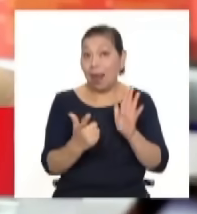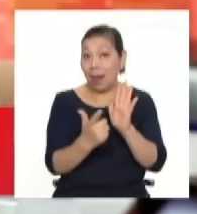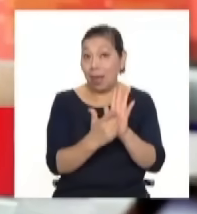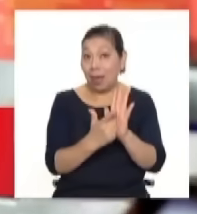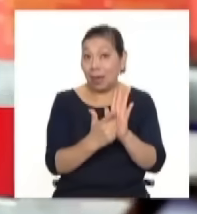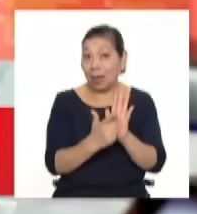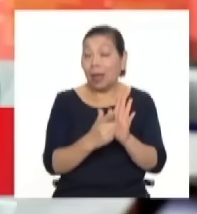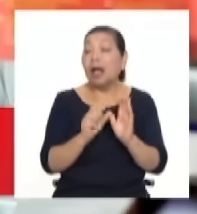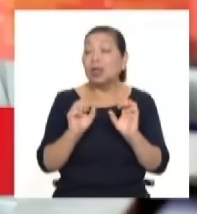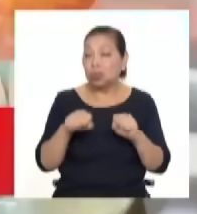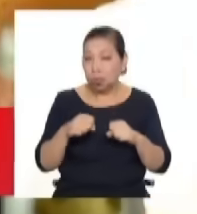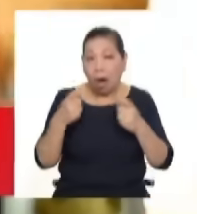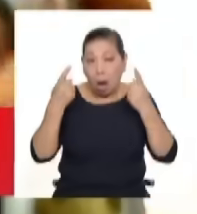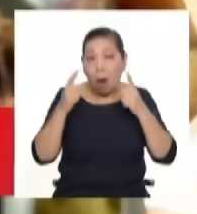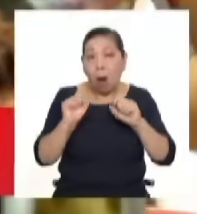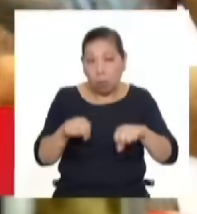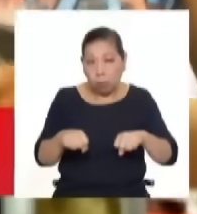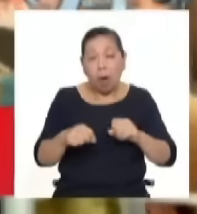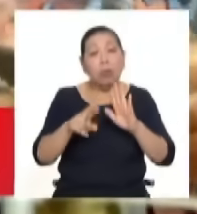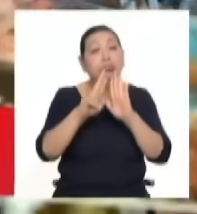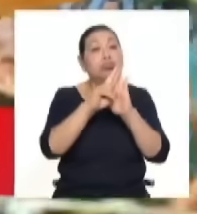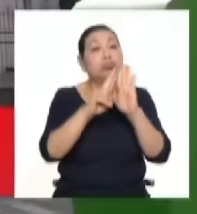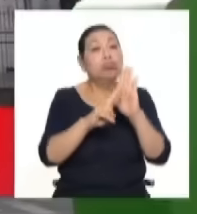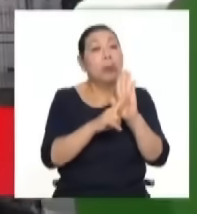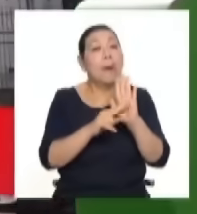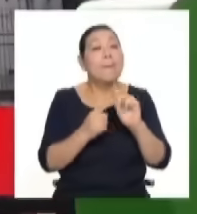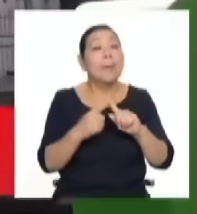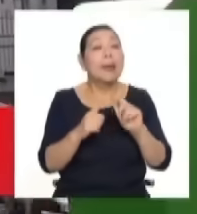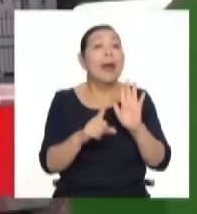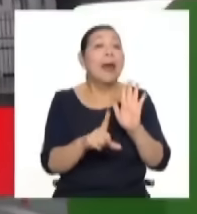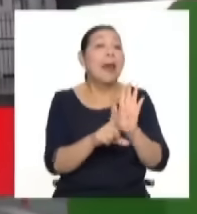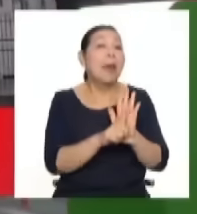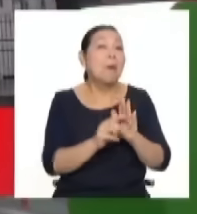el Poder Ejecutivo aprobará el reglamento de la presente ley